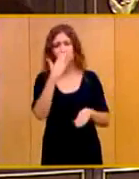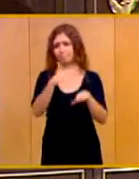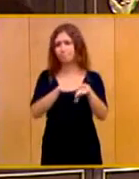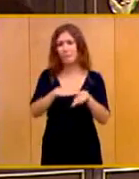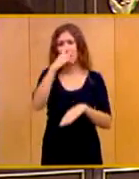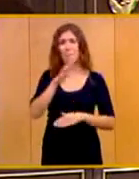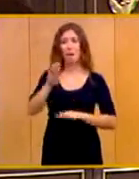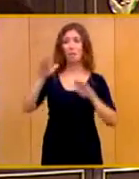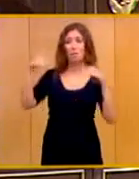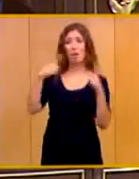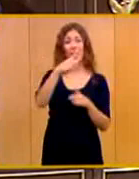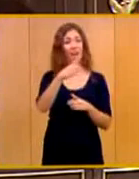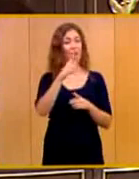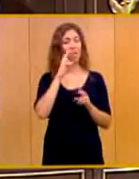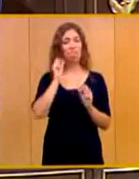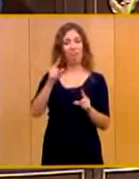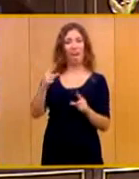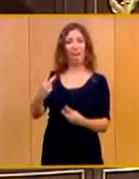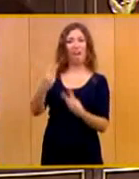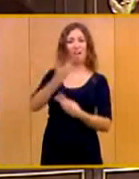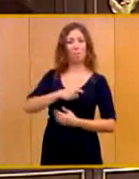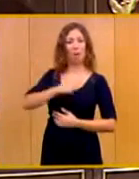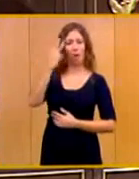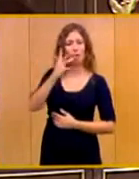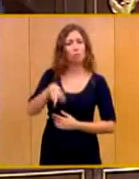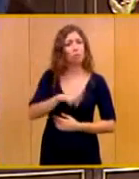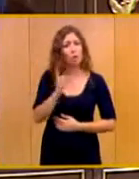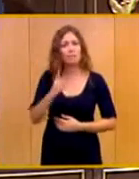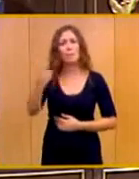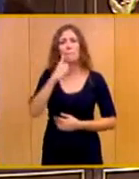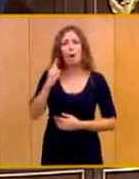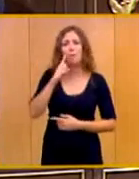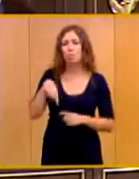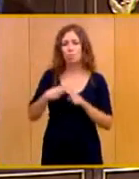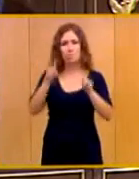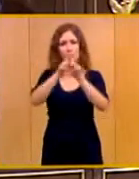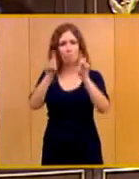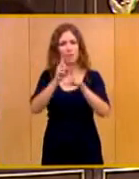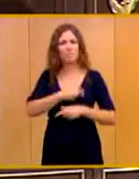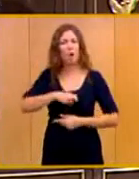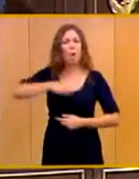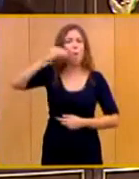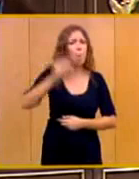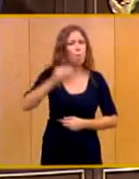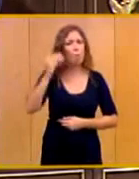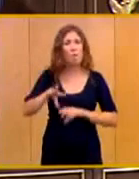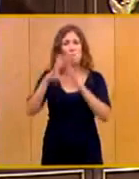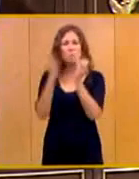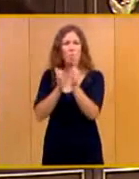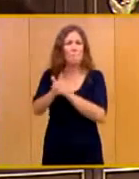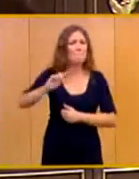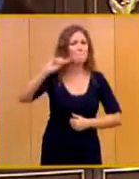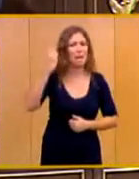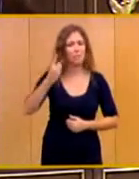que usted ha degradado. Hay bancos y hay empresas españolas que son punteras en el mundo, que son